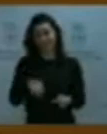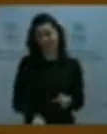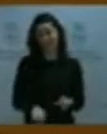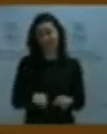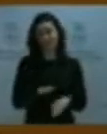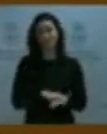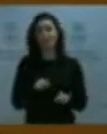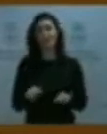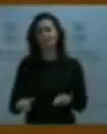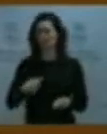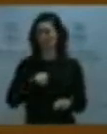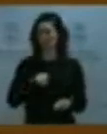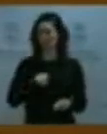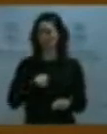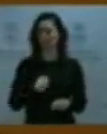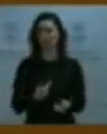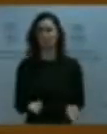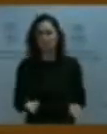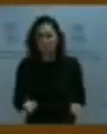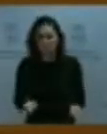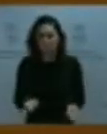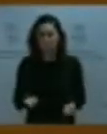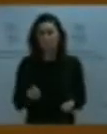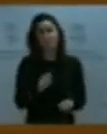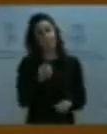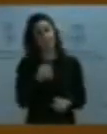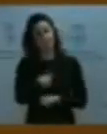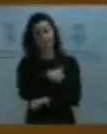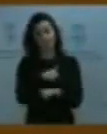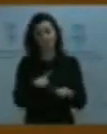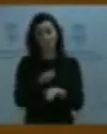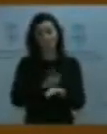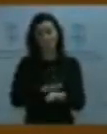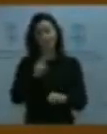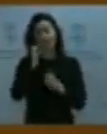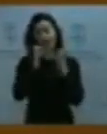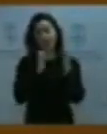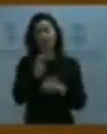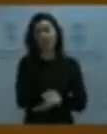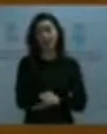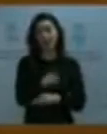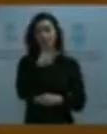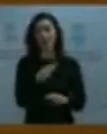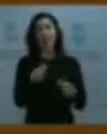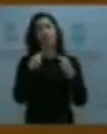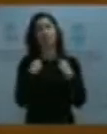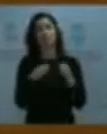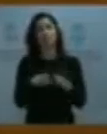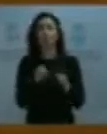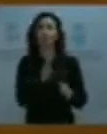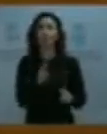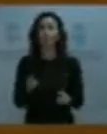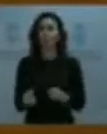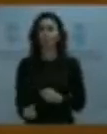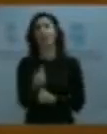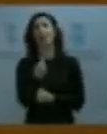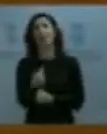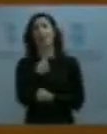manipulan apuntando a los ganaderos que hay fraude, y ahora apunta al diputado del Grupo Popular que dice que, bueno, que este diputado se quiere